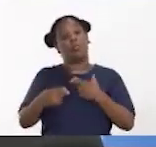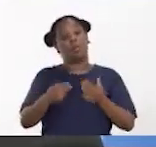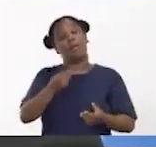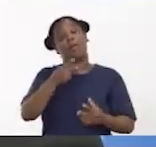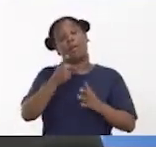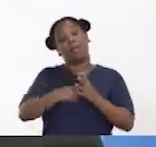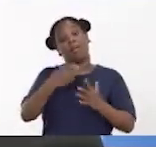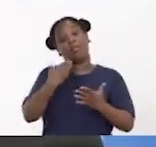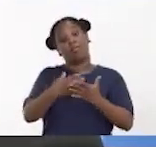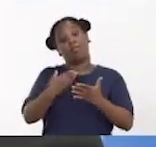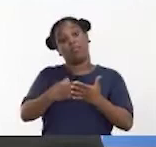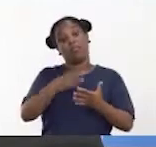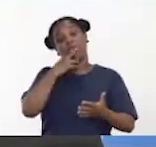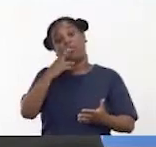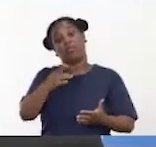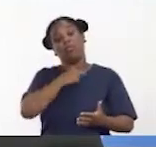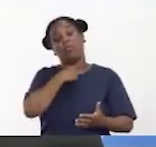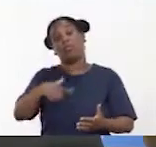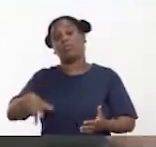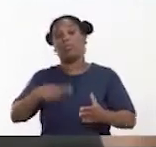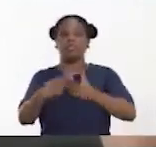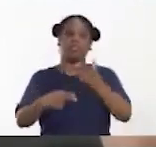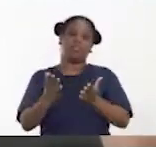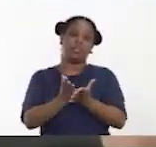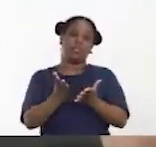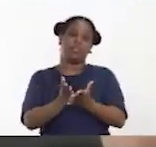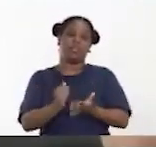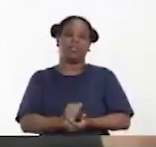los resultados de los ejercicios que hacen en clase.